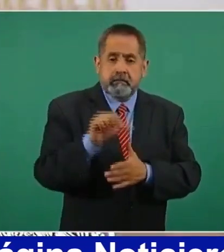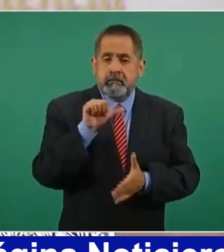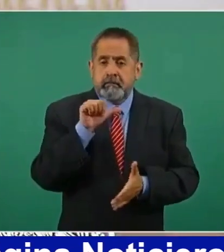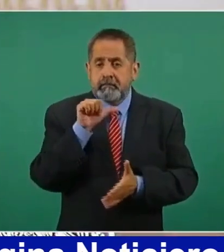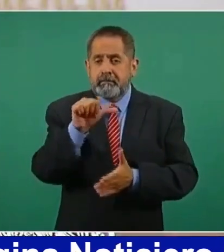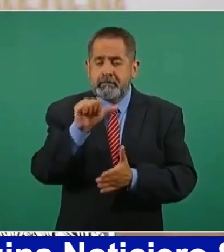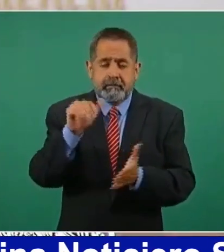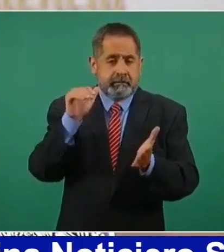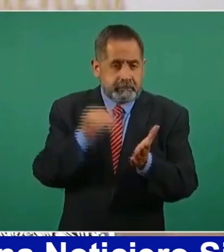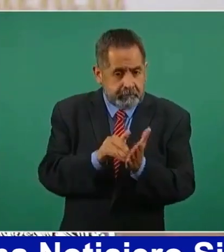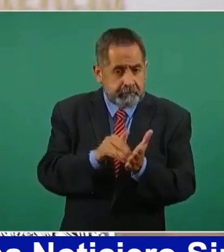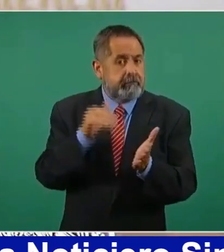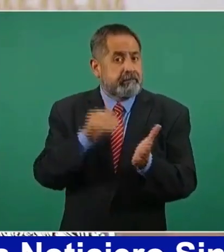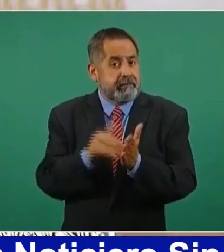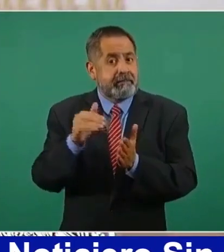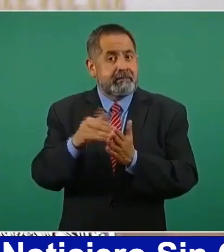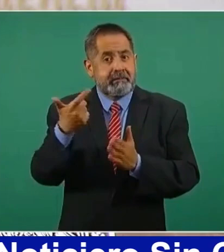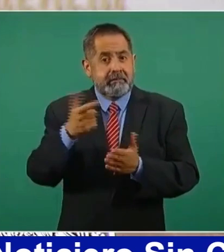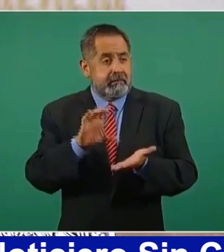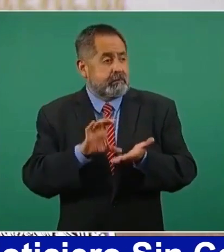16,000 millones de pesos